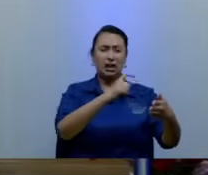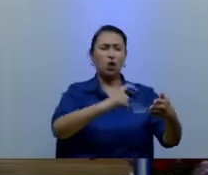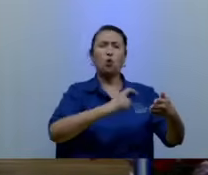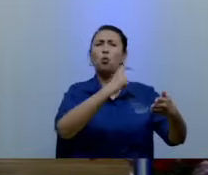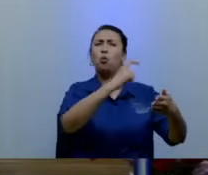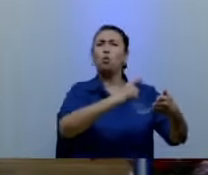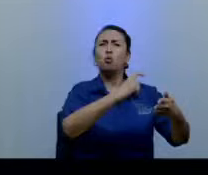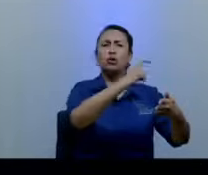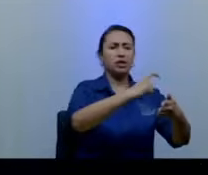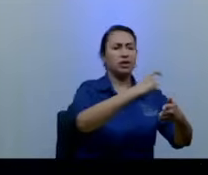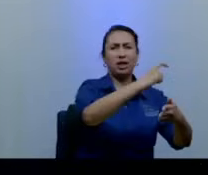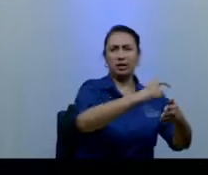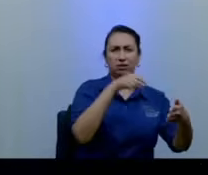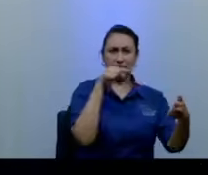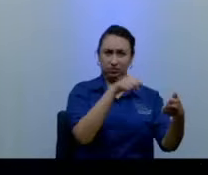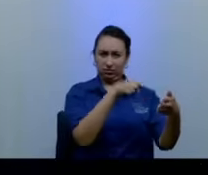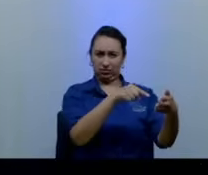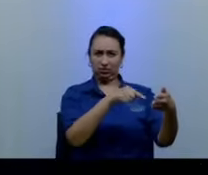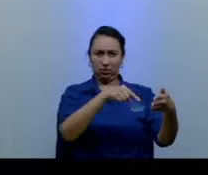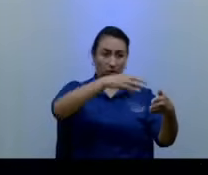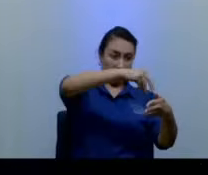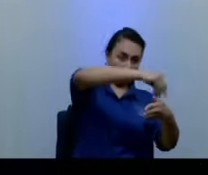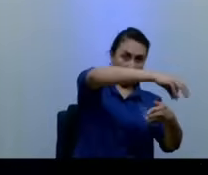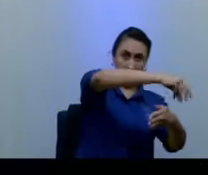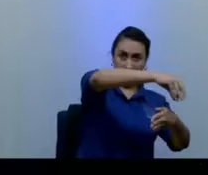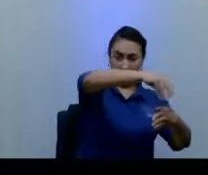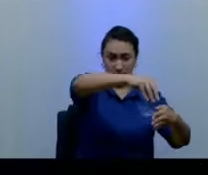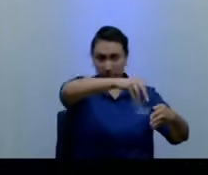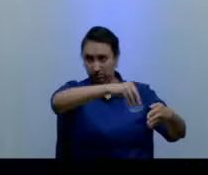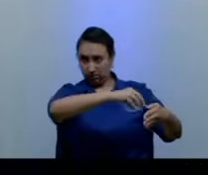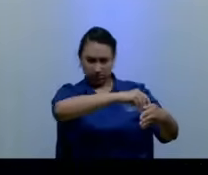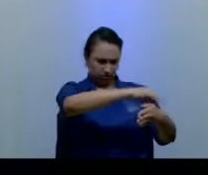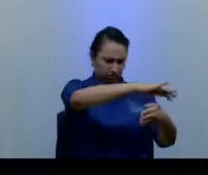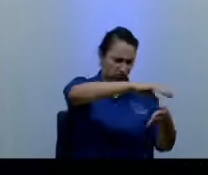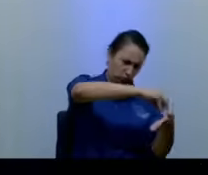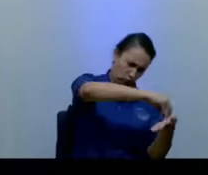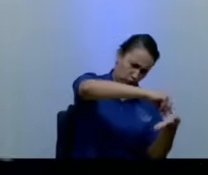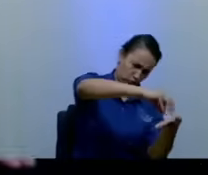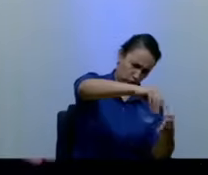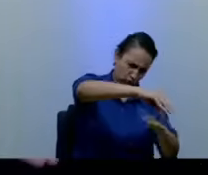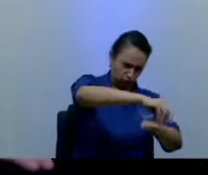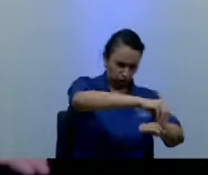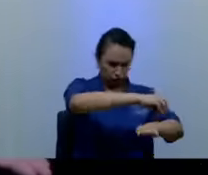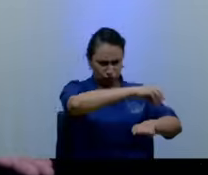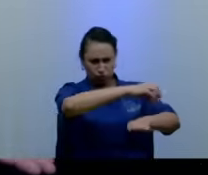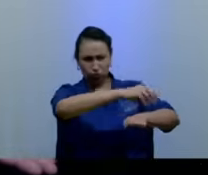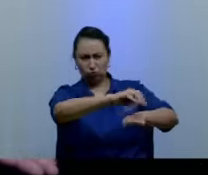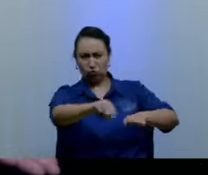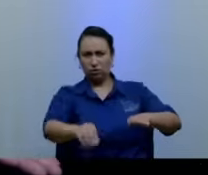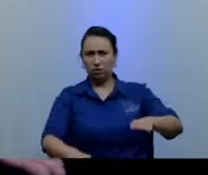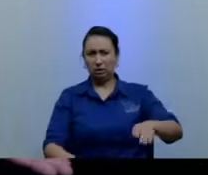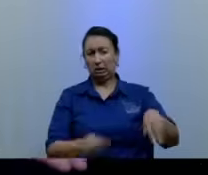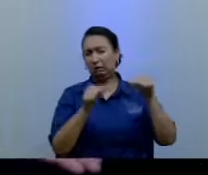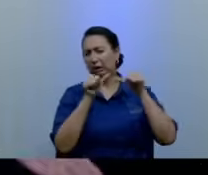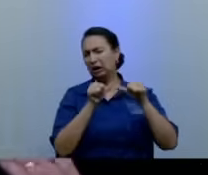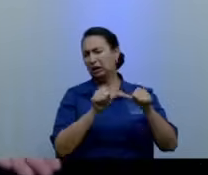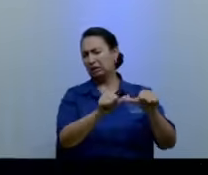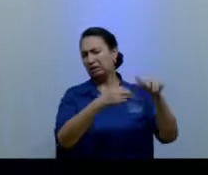Ni los gatos van a querer. Pero si lo sala, ¿cuánto tiempo aguanta?